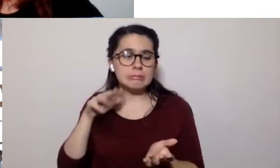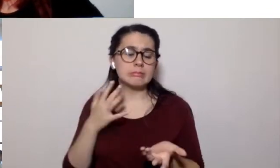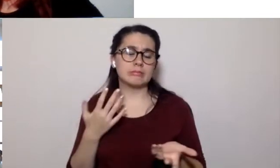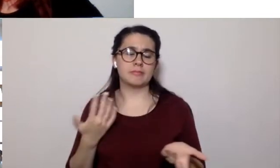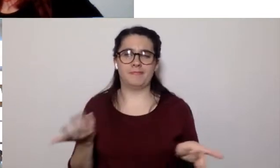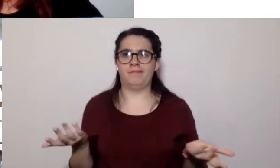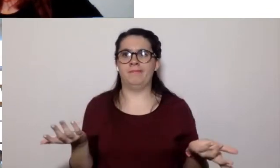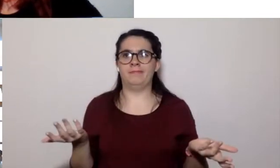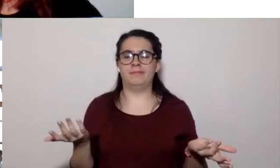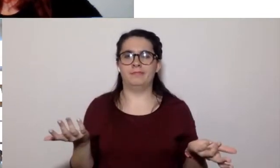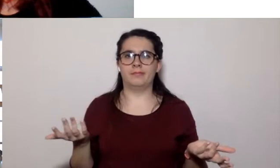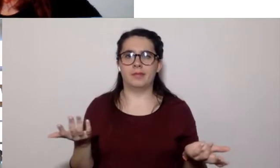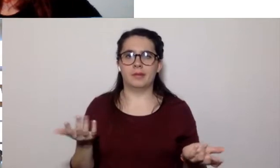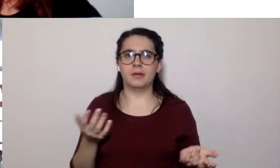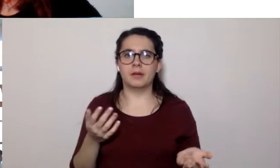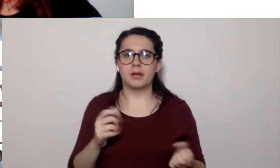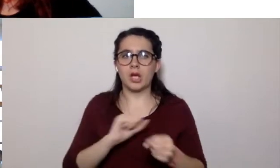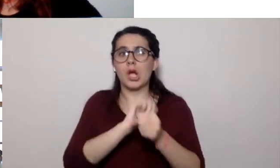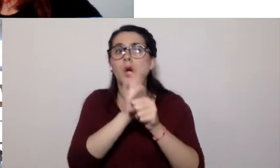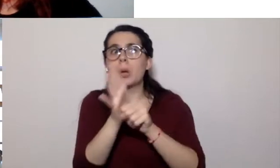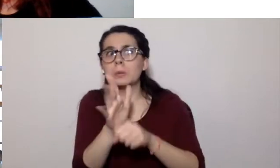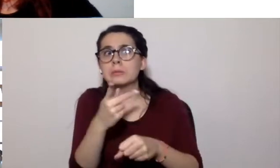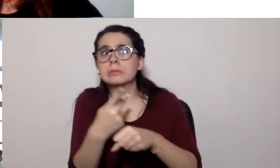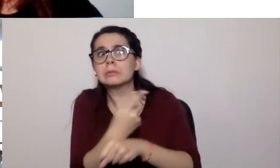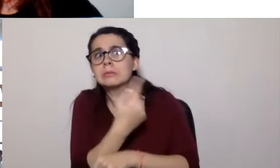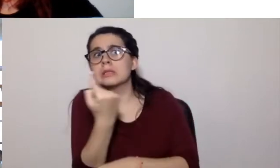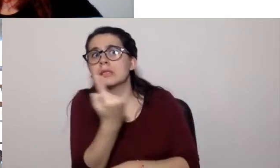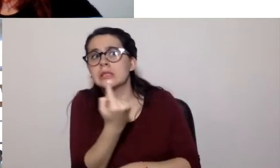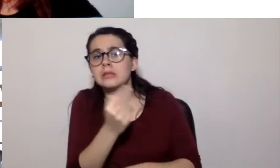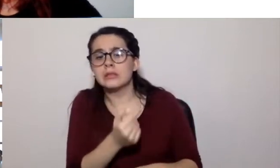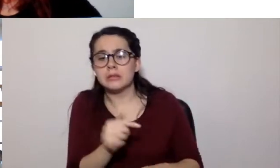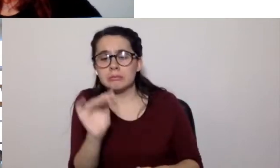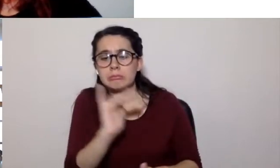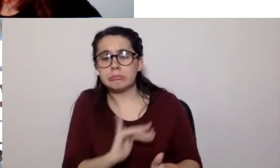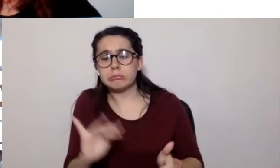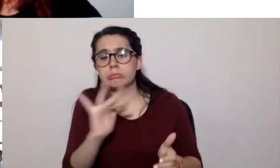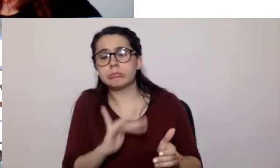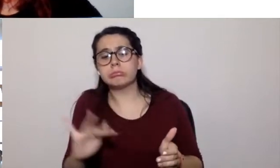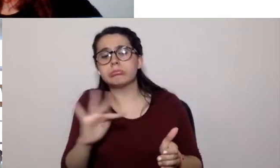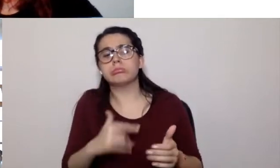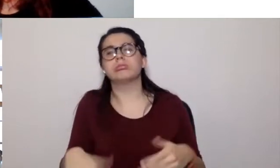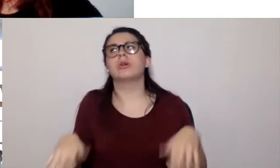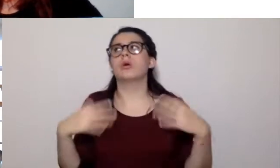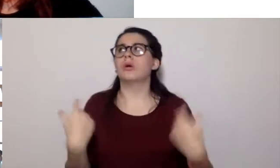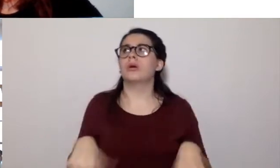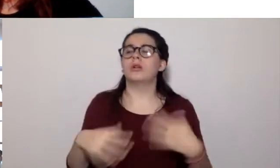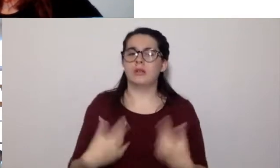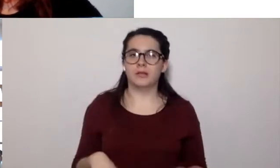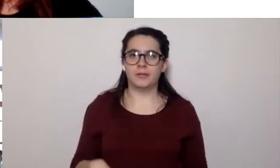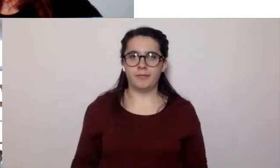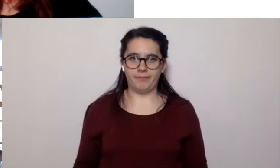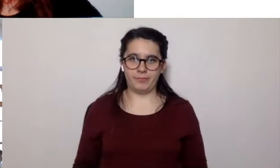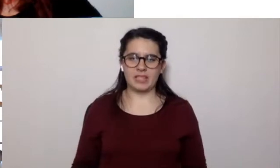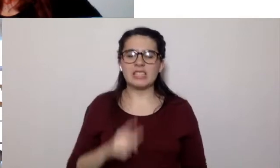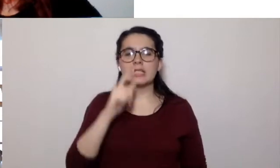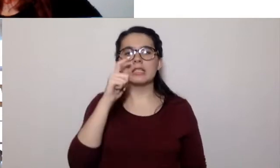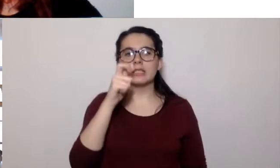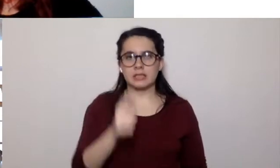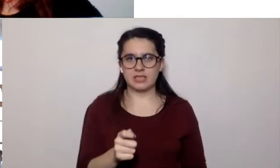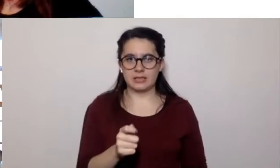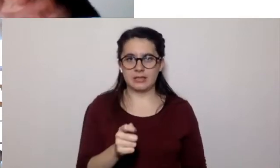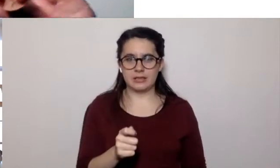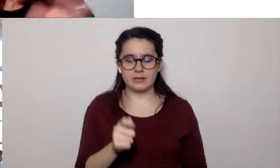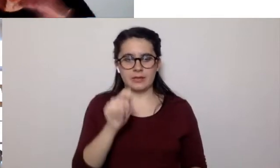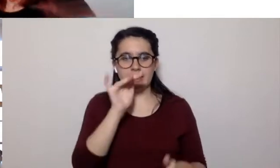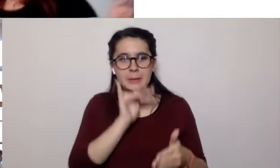el, con el COVID ahorita, ¿no? Eso es, por ejemplo, un escanear las amenazas, como hasta